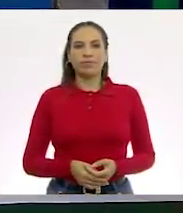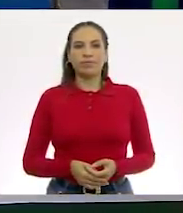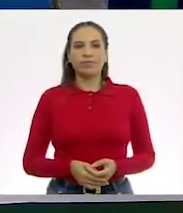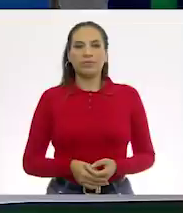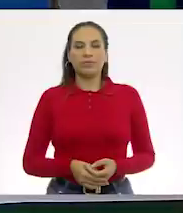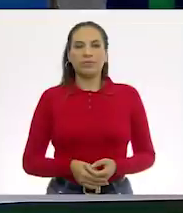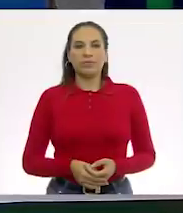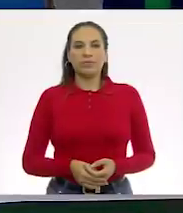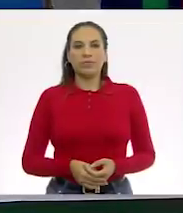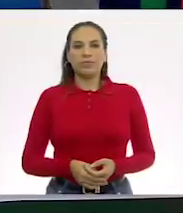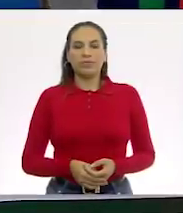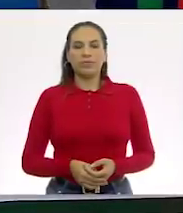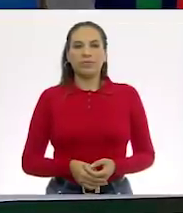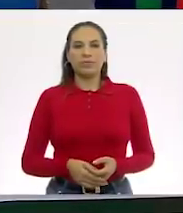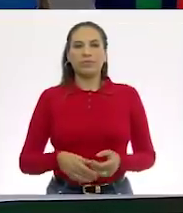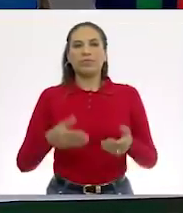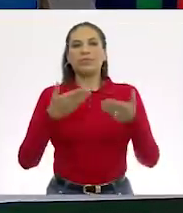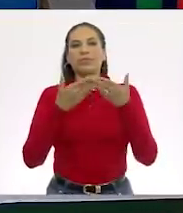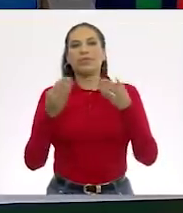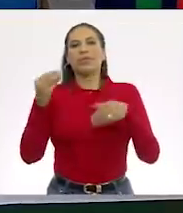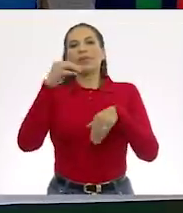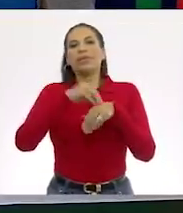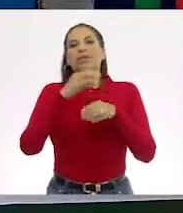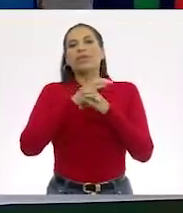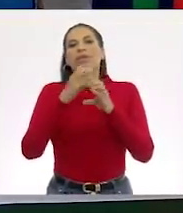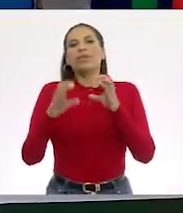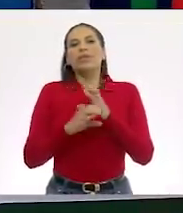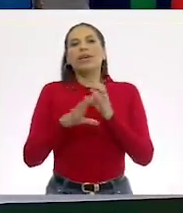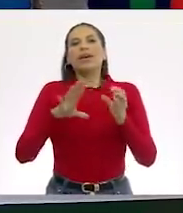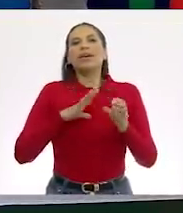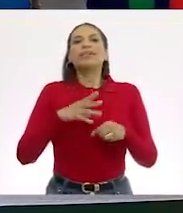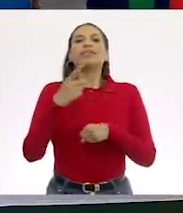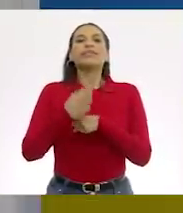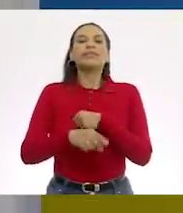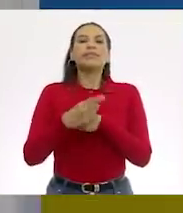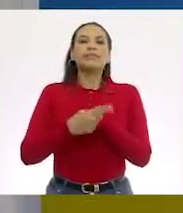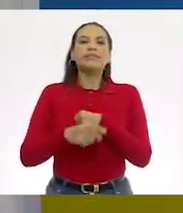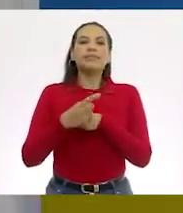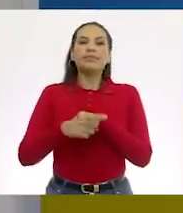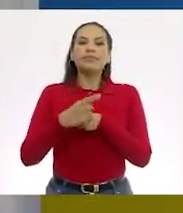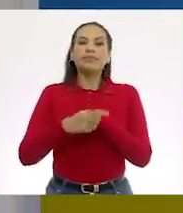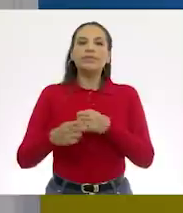Y vamos a poner cosas que afectan